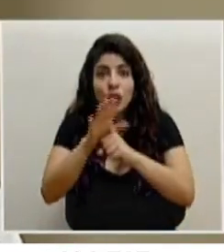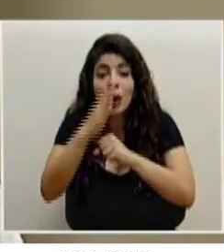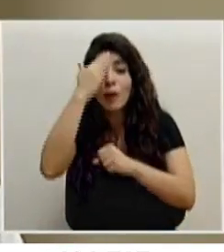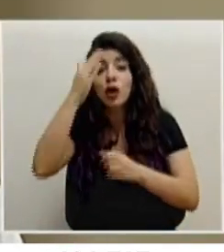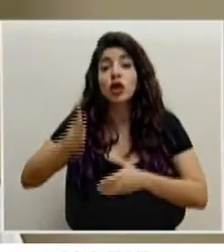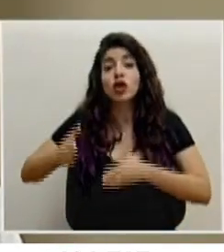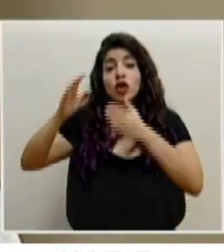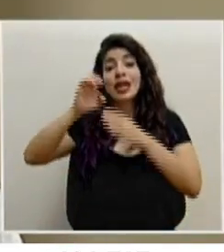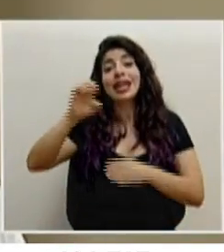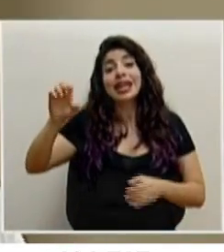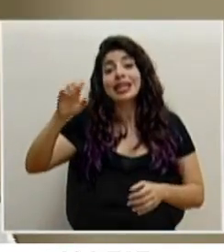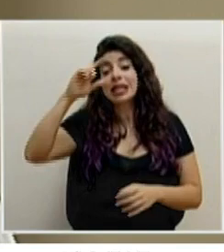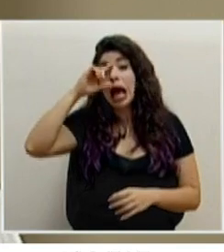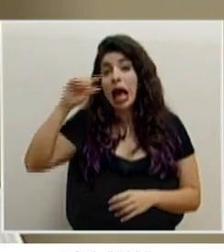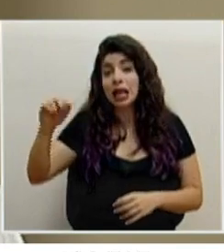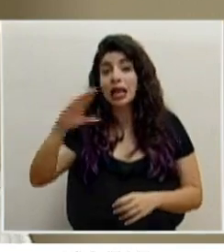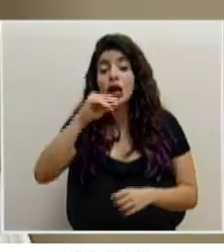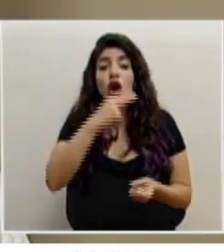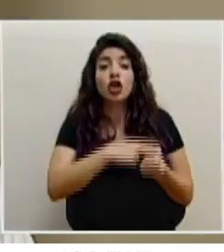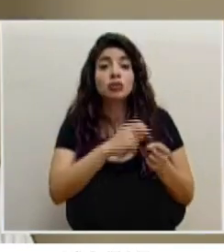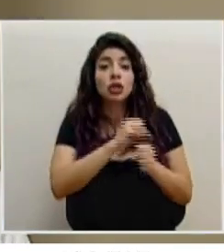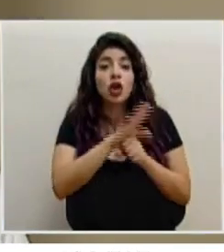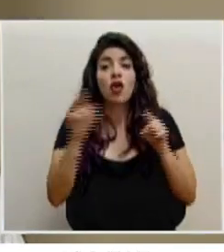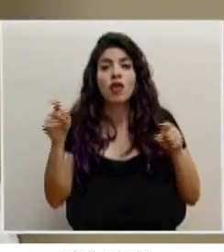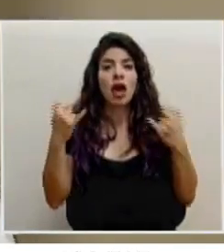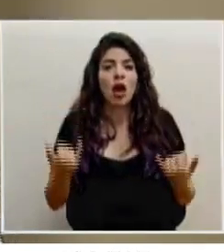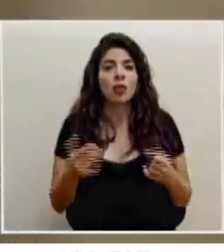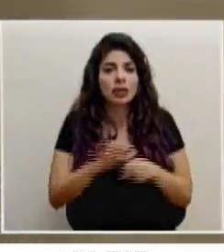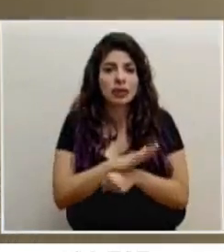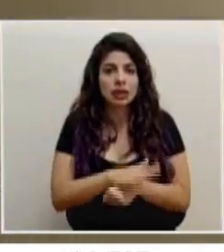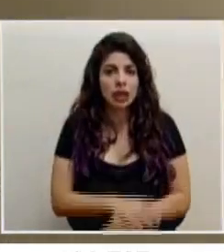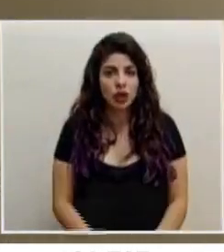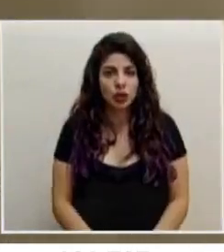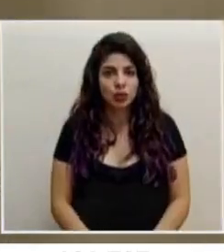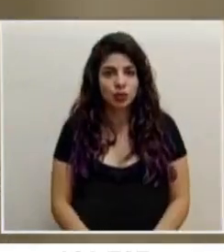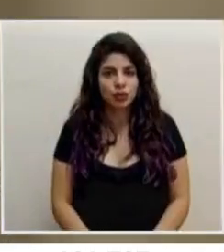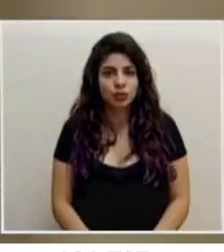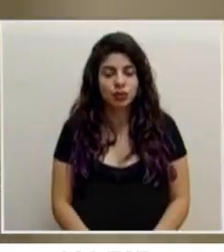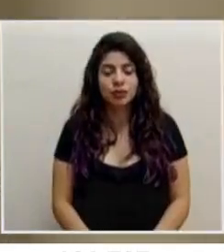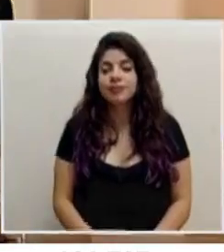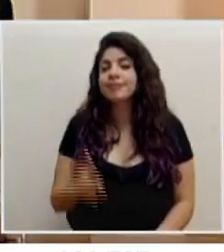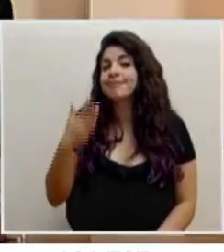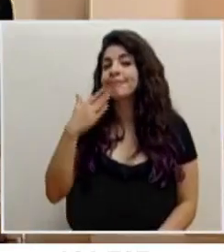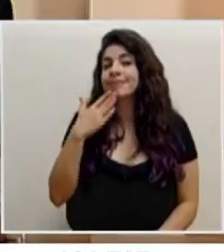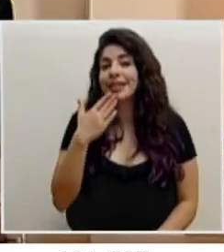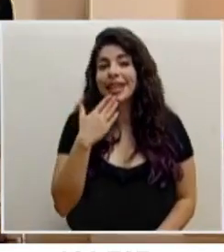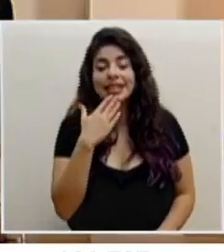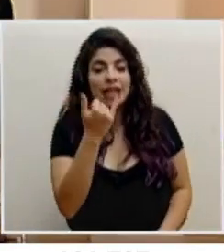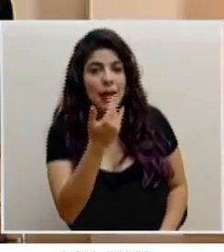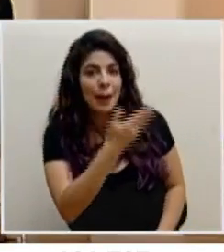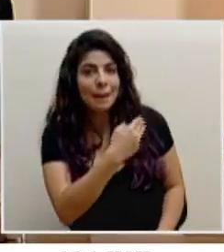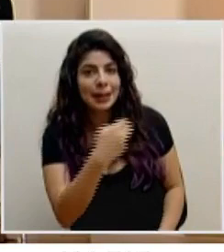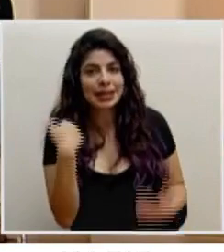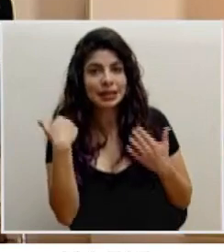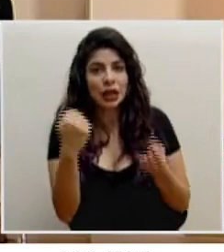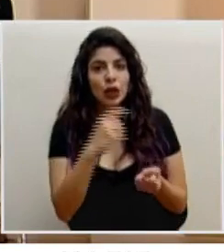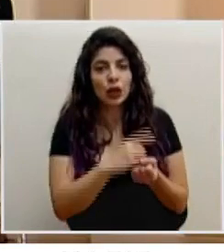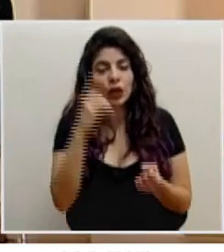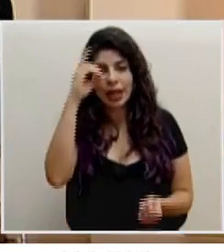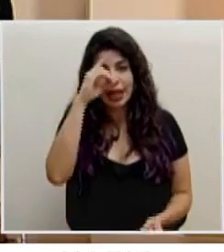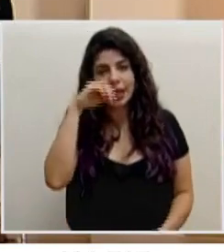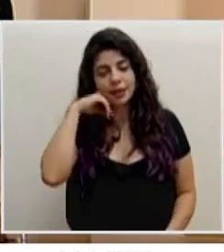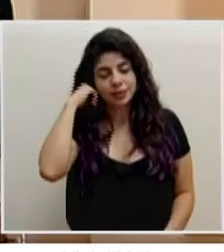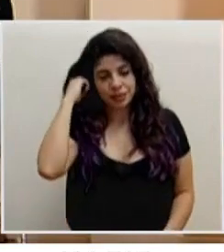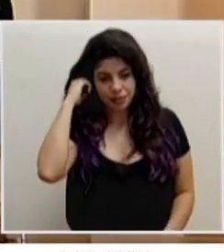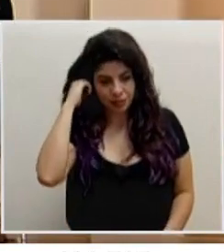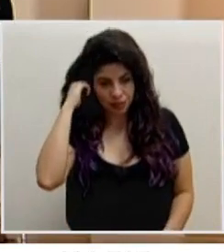Este, el Calderón Guardia y el SEACO están llenos. Muchas gracias. Escuchamos al ministro de Salud, el doctor Daniel